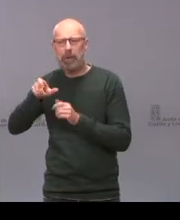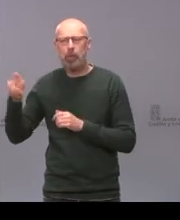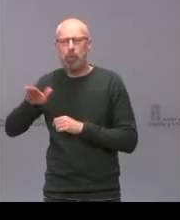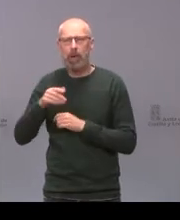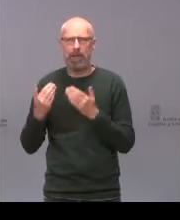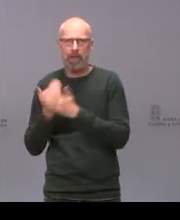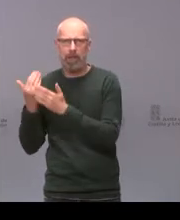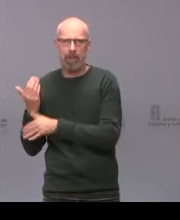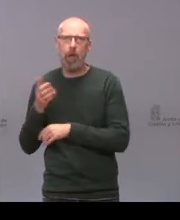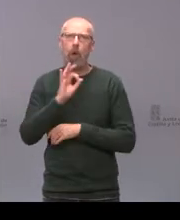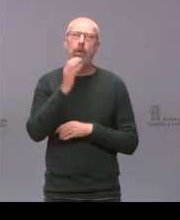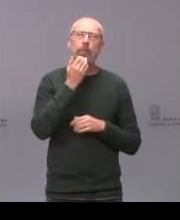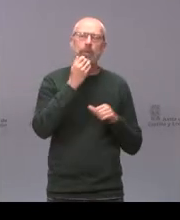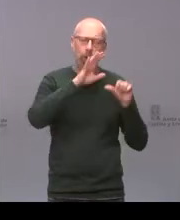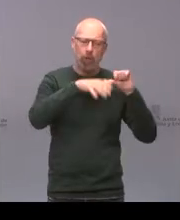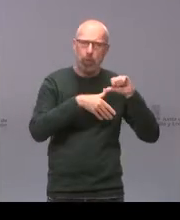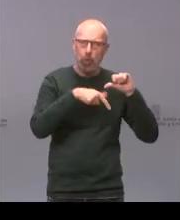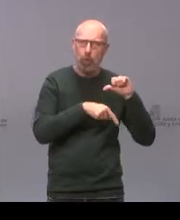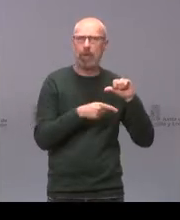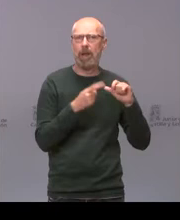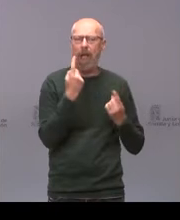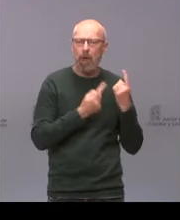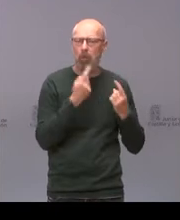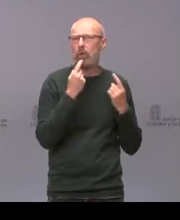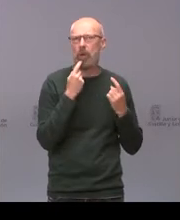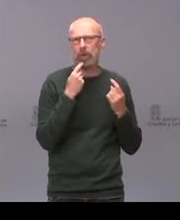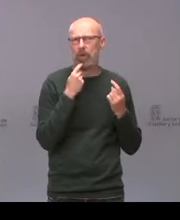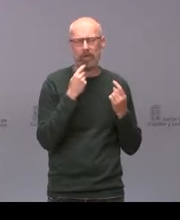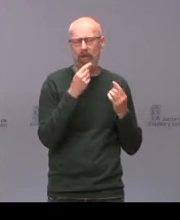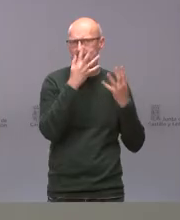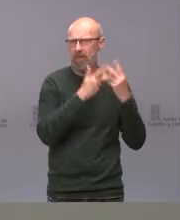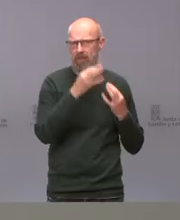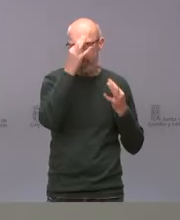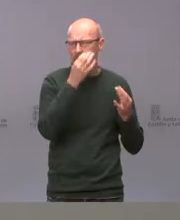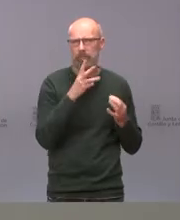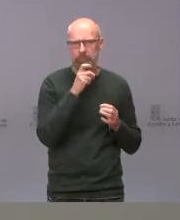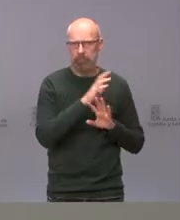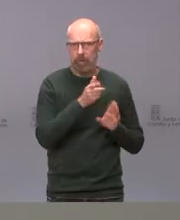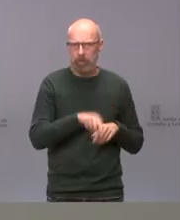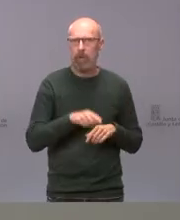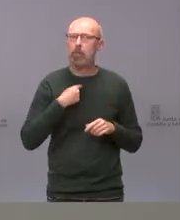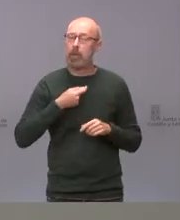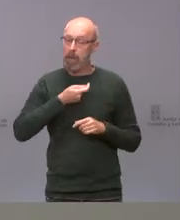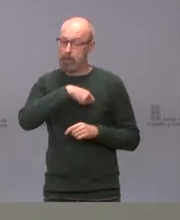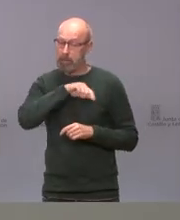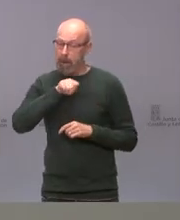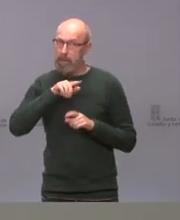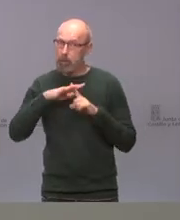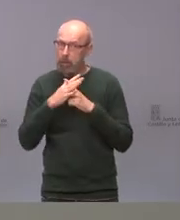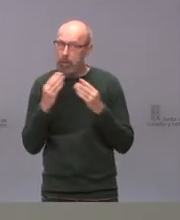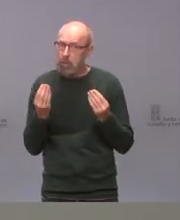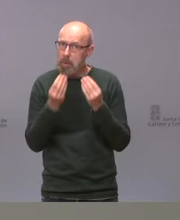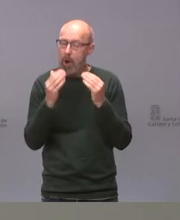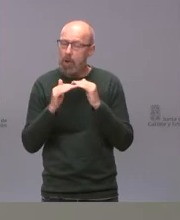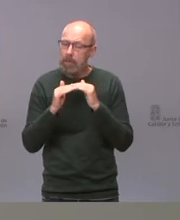de América, con tasas de incidencia muy elevadas. Pese a que la situación en nuestro país esté estabilizado, no podemos olvidar que el